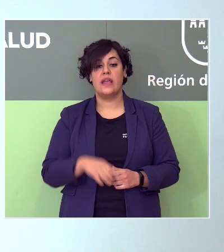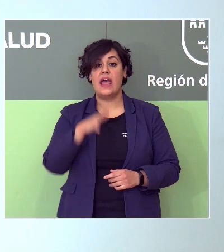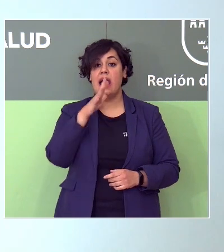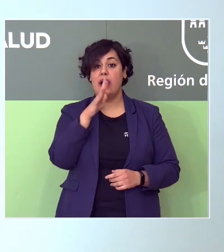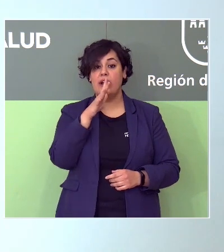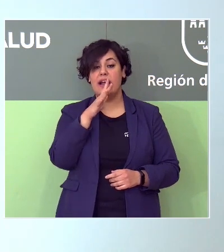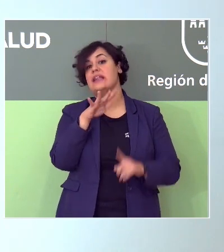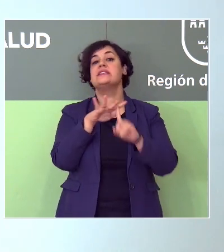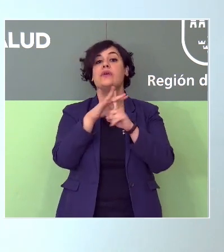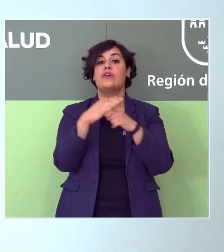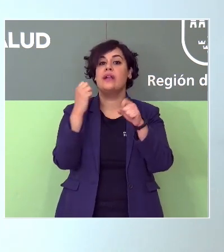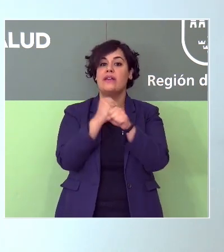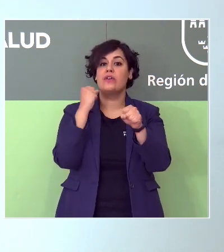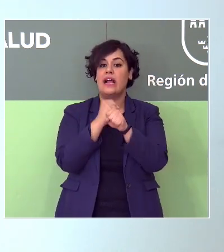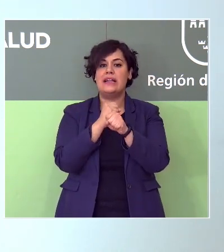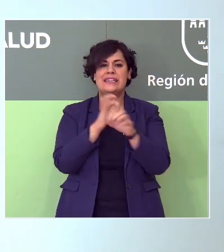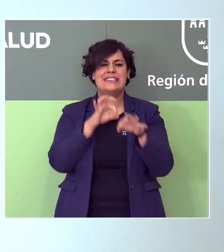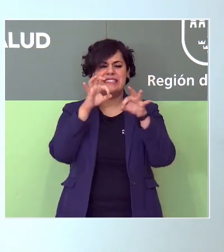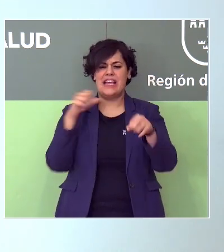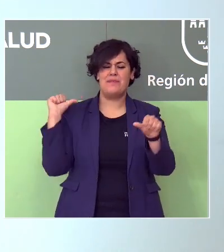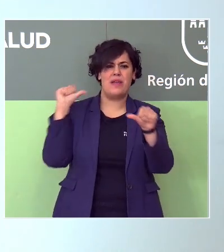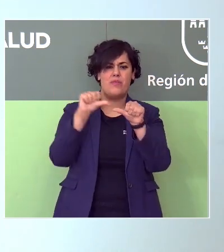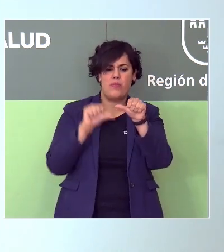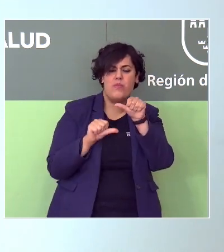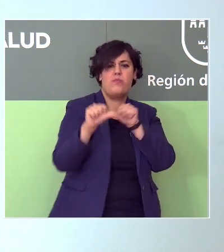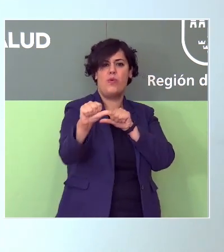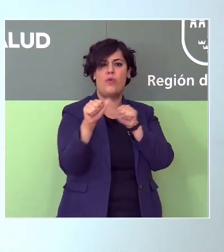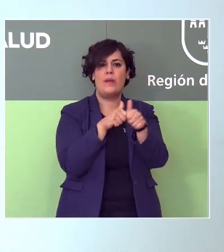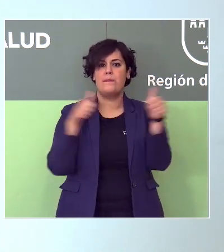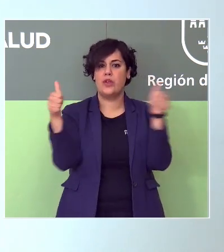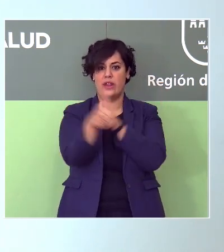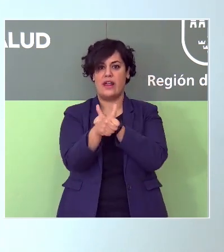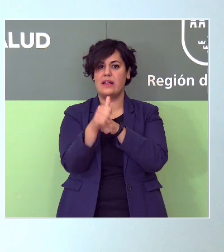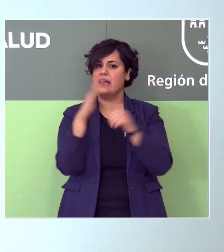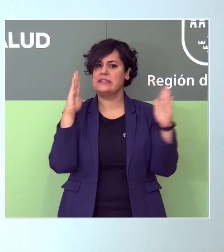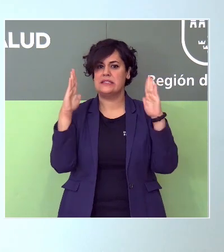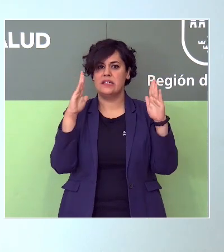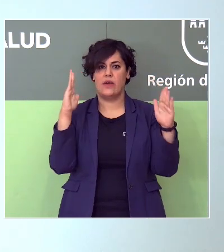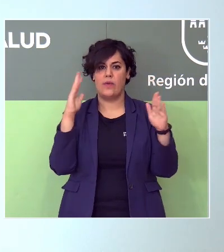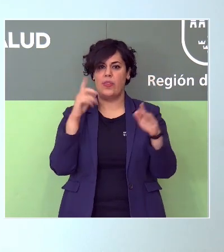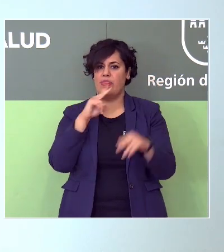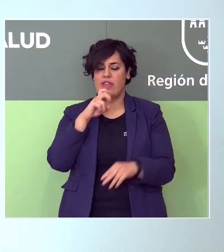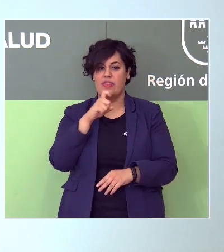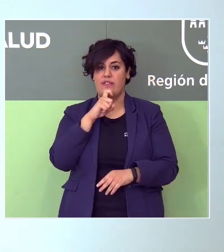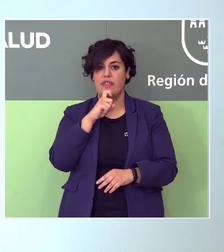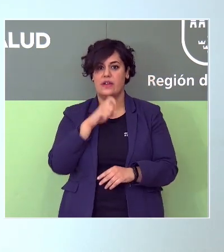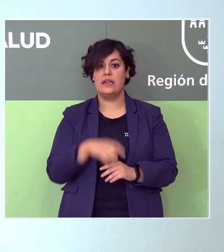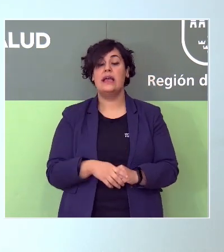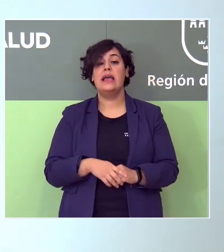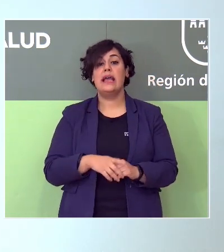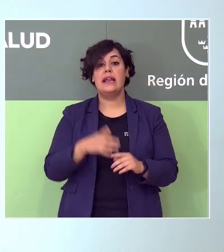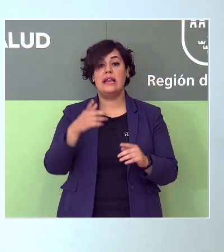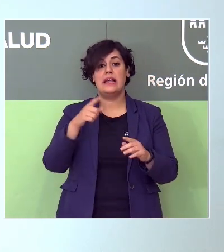profesionales ha sido y es una de nuestras prioridades en estos momentos tan difíciles. Entre las medidas adoptadas por el Servicio de Prevención de